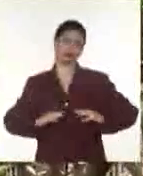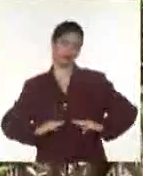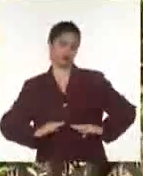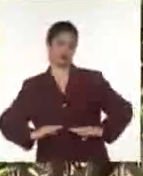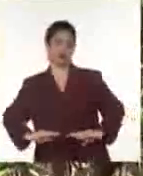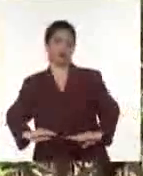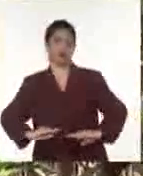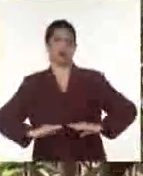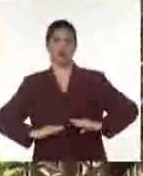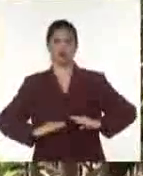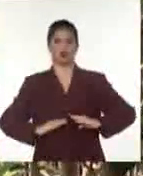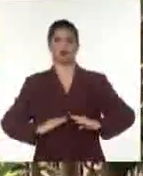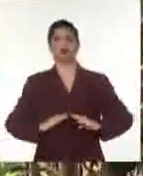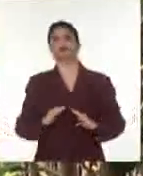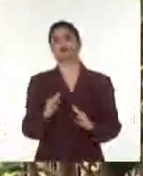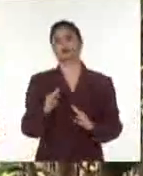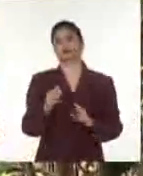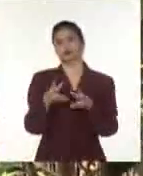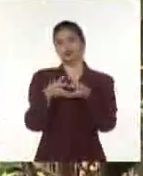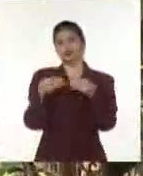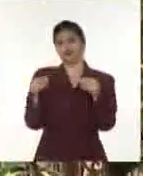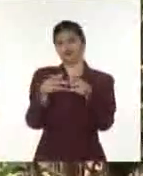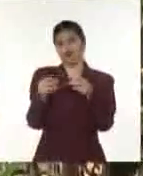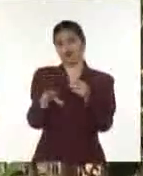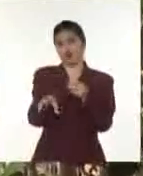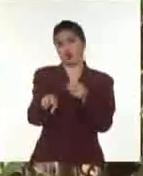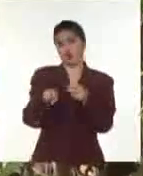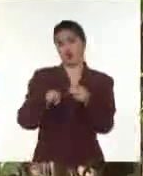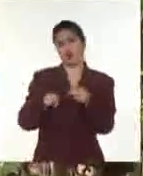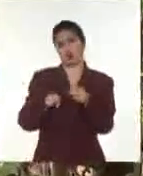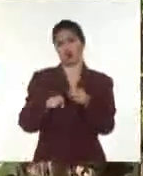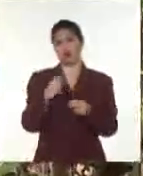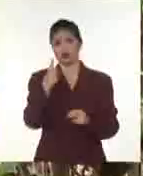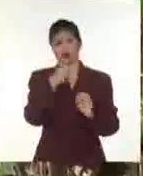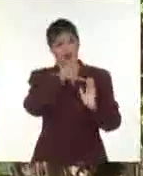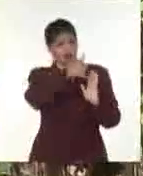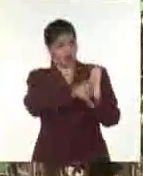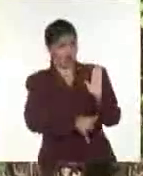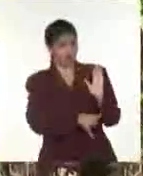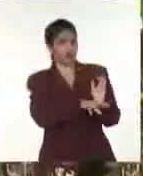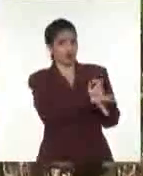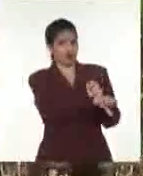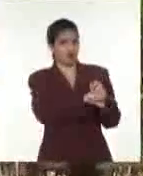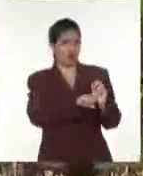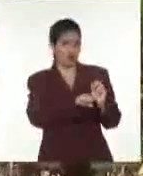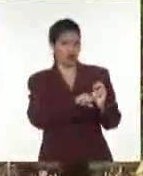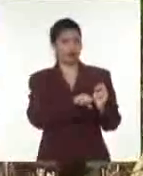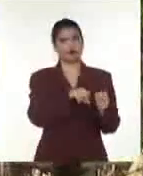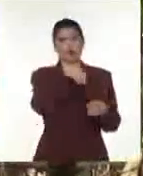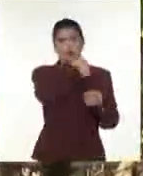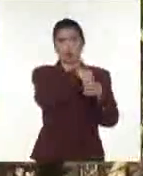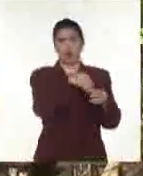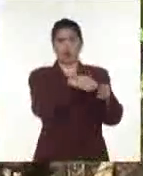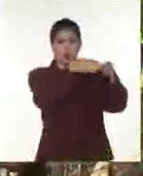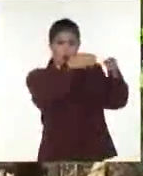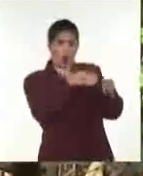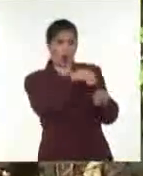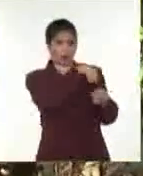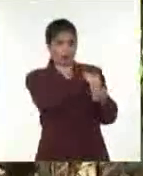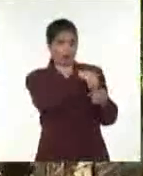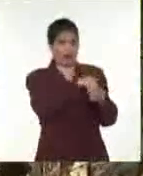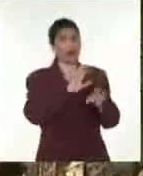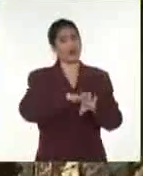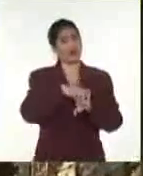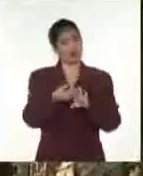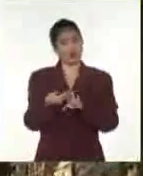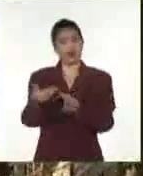de sedimento a 1 metro de profundidad que posteriormente se llevan al laboratorio de ensayos ambientales de nuestro centro